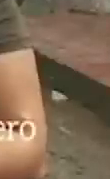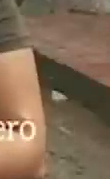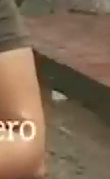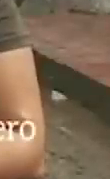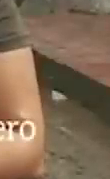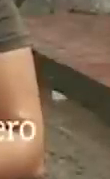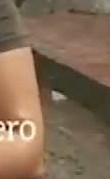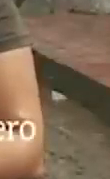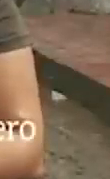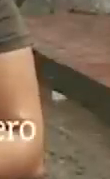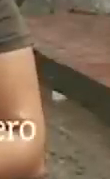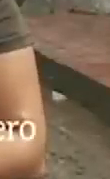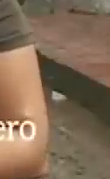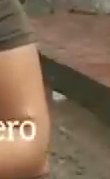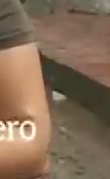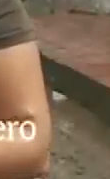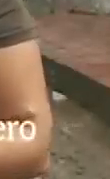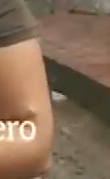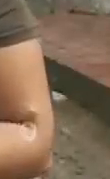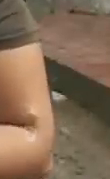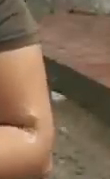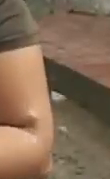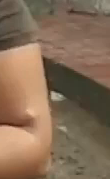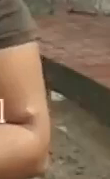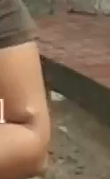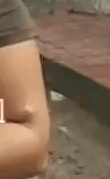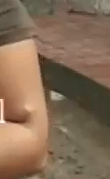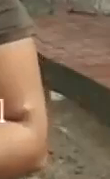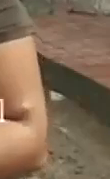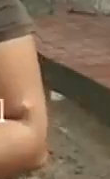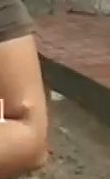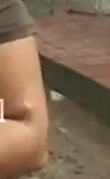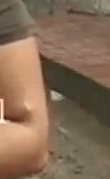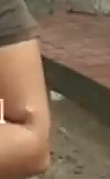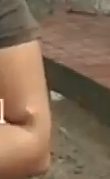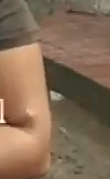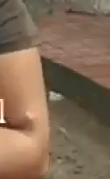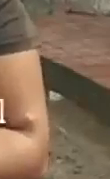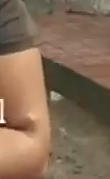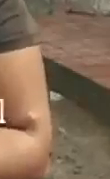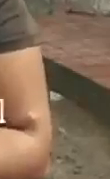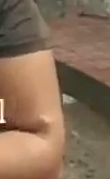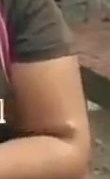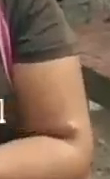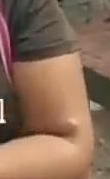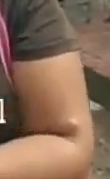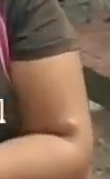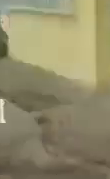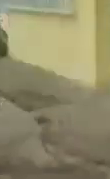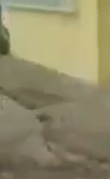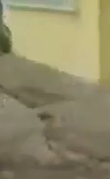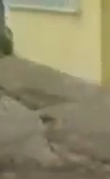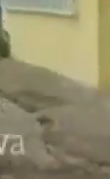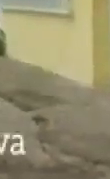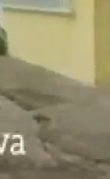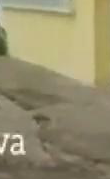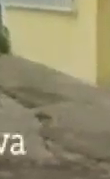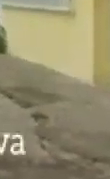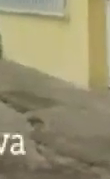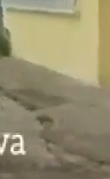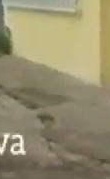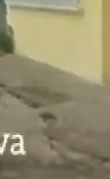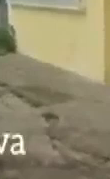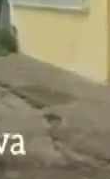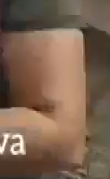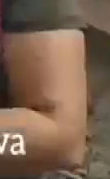Mi nombre es Eucaris Montero, soy vocera del Consejo Comunal San José de Cataniapo, de la comuna